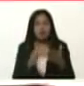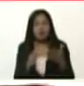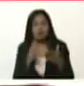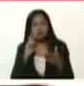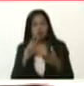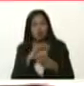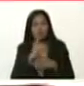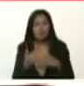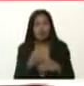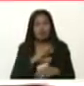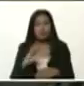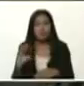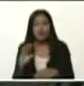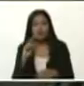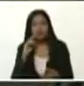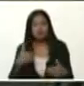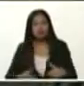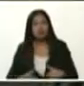de la Patria, insisto mucho.